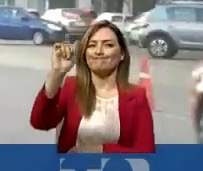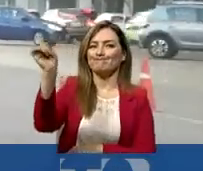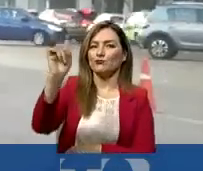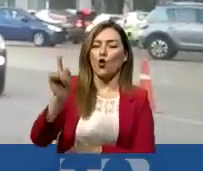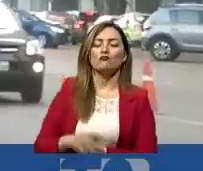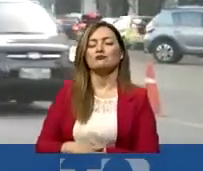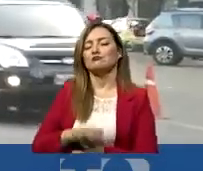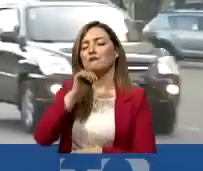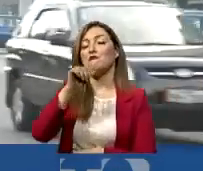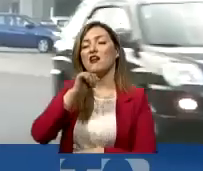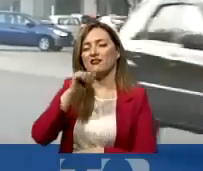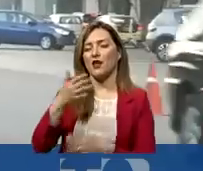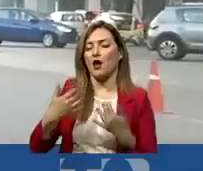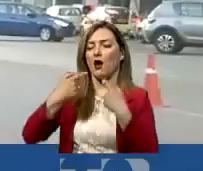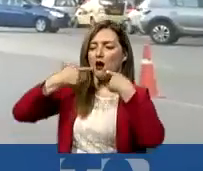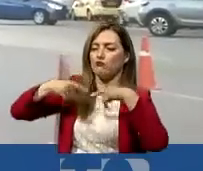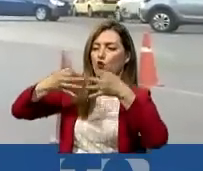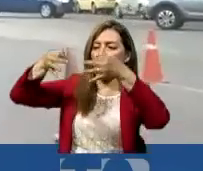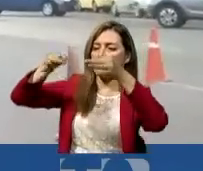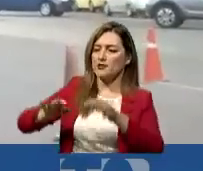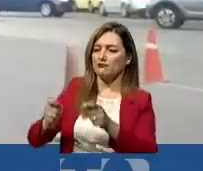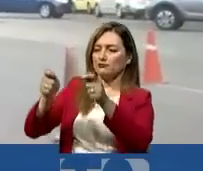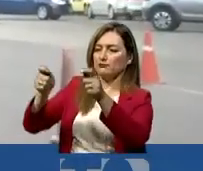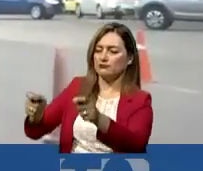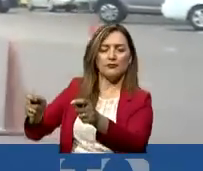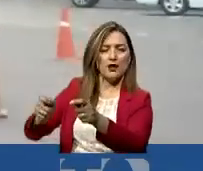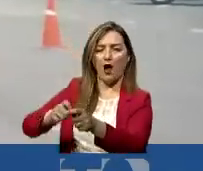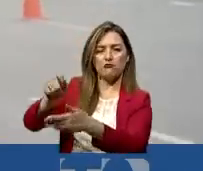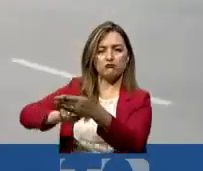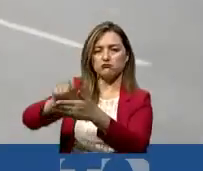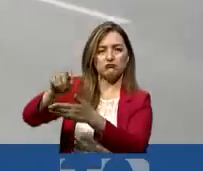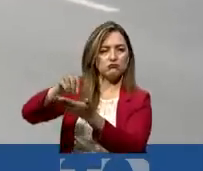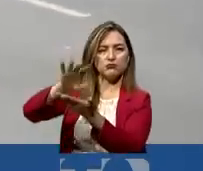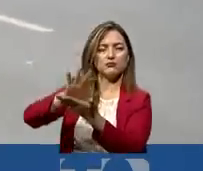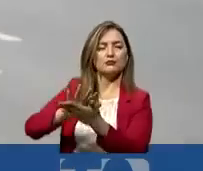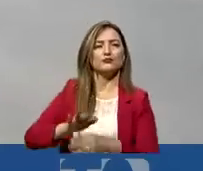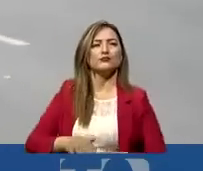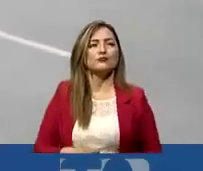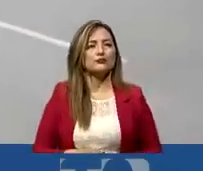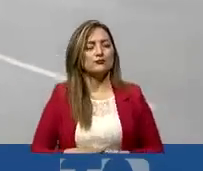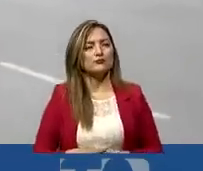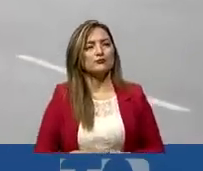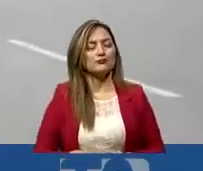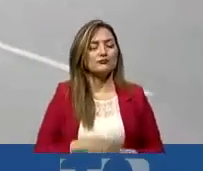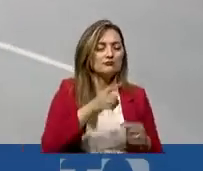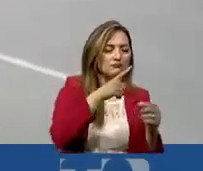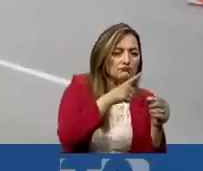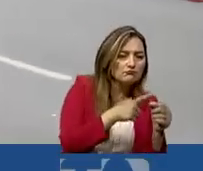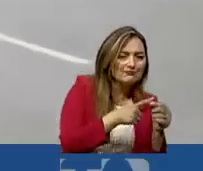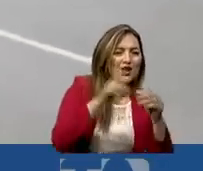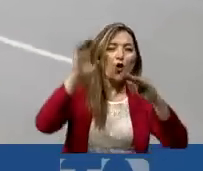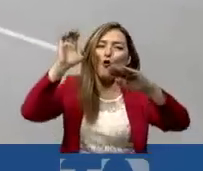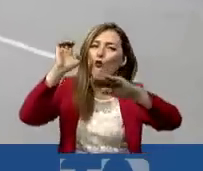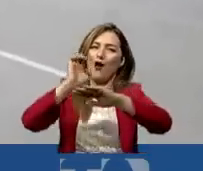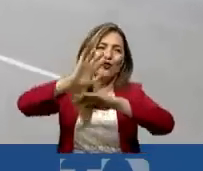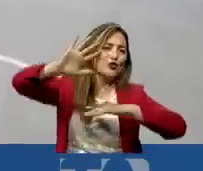normativa se envíe al registro oficial para que ya se oficialice de una vez por todas acá, no solo en la capital, sino a